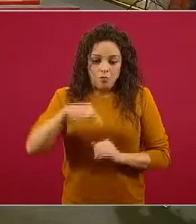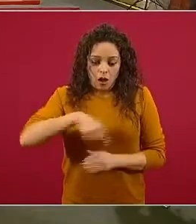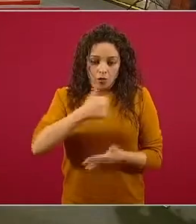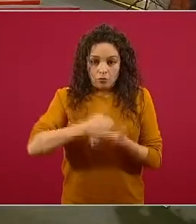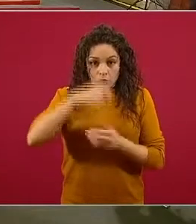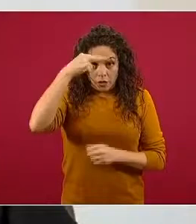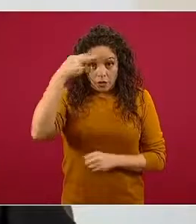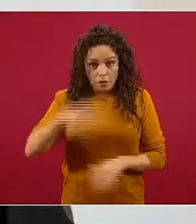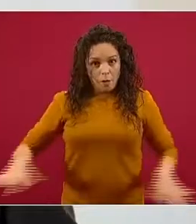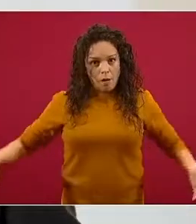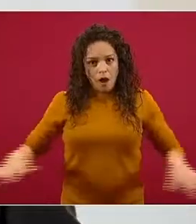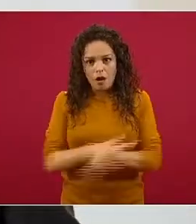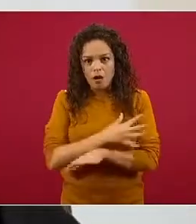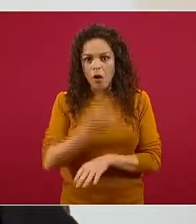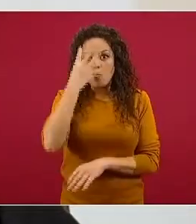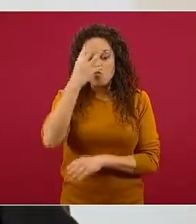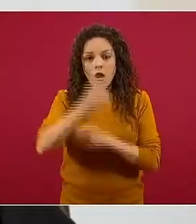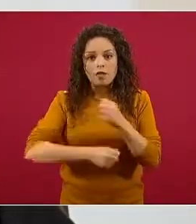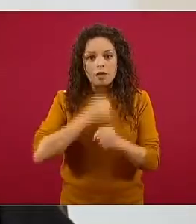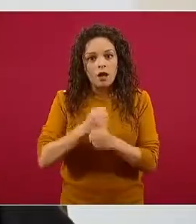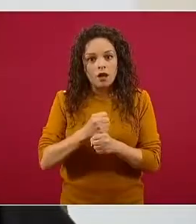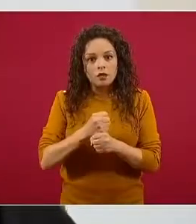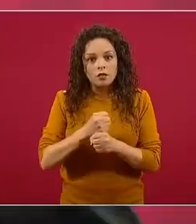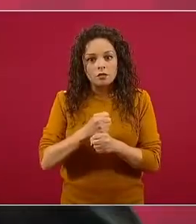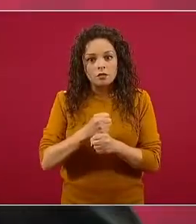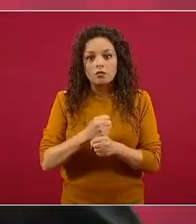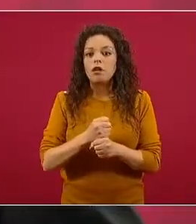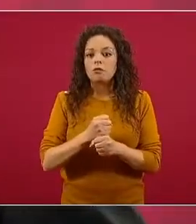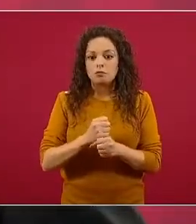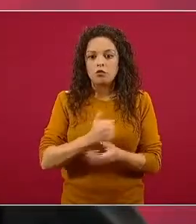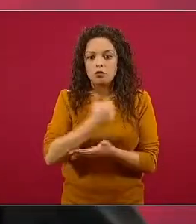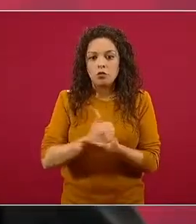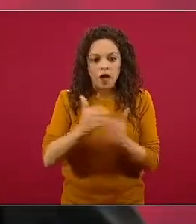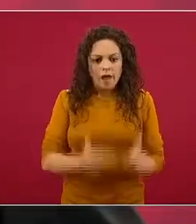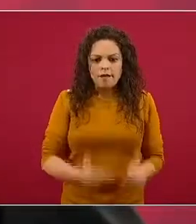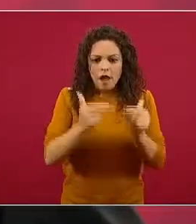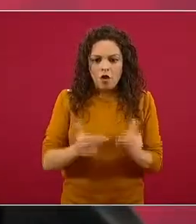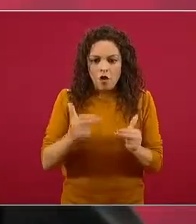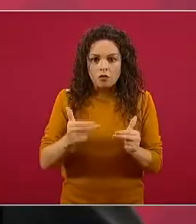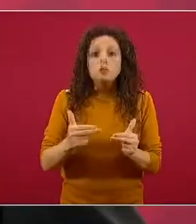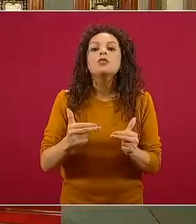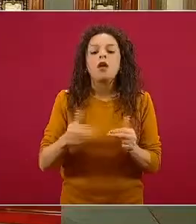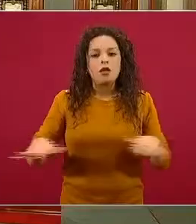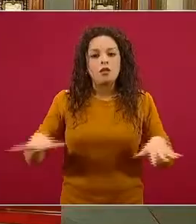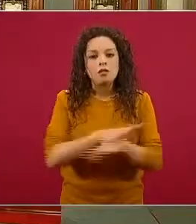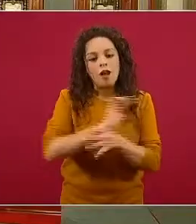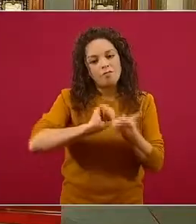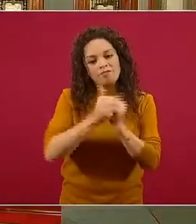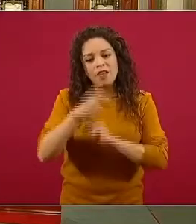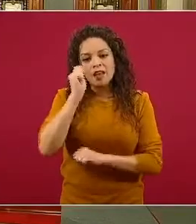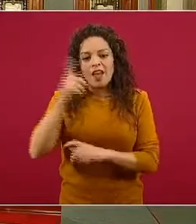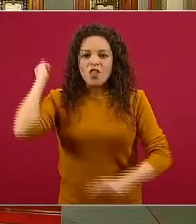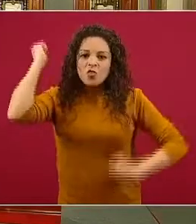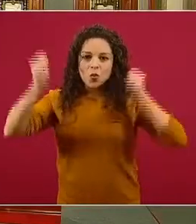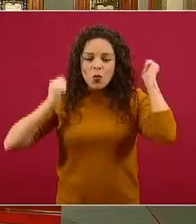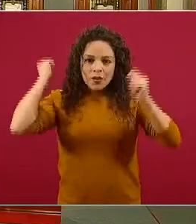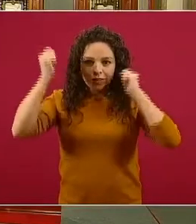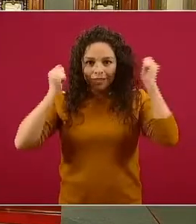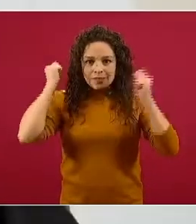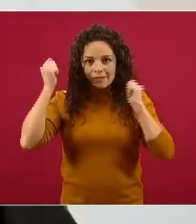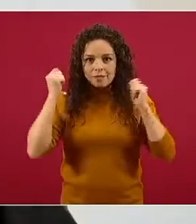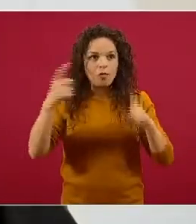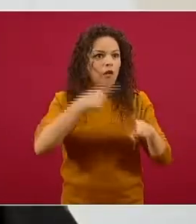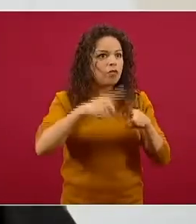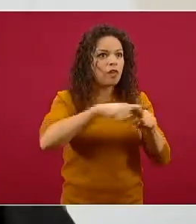le cambiamos de giro a la ciudad, de una ciudad de negocios a una ciudad turística. Integramos el producto